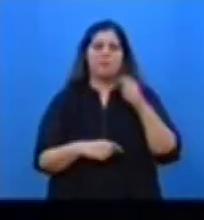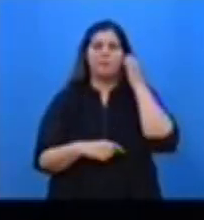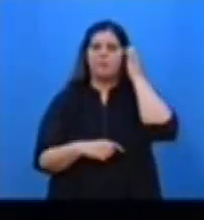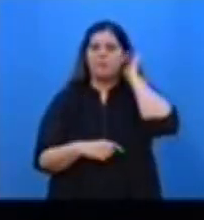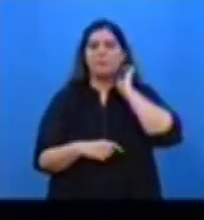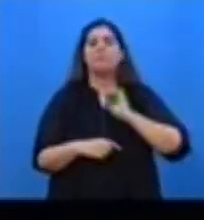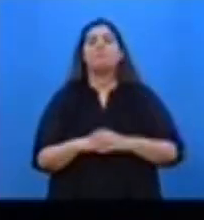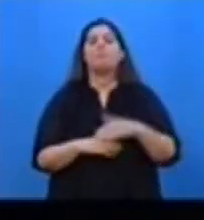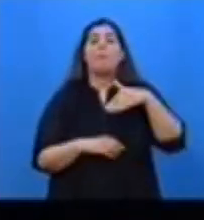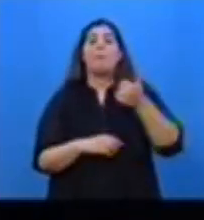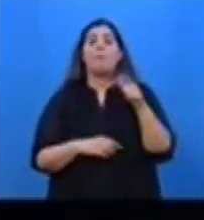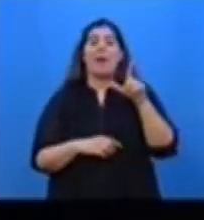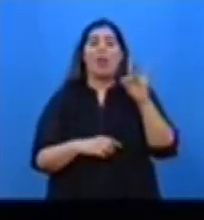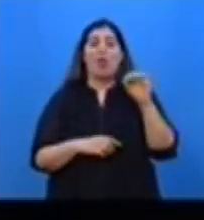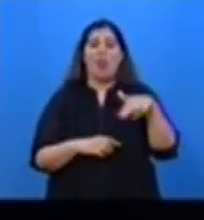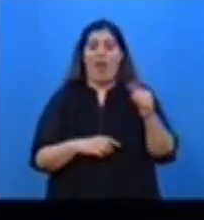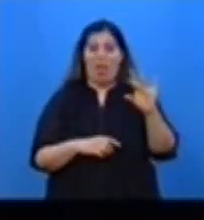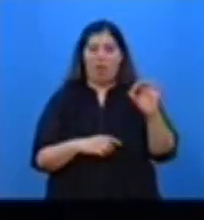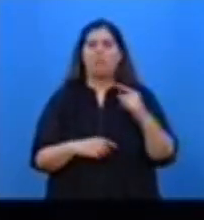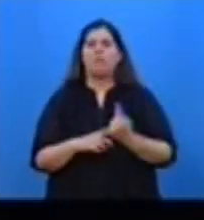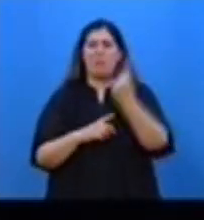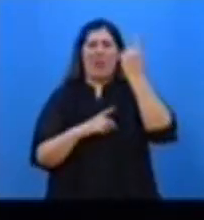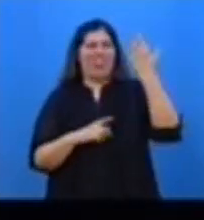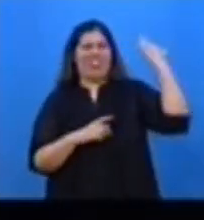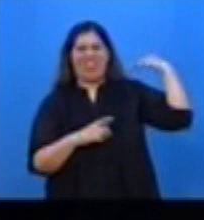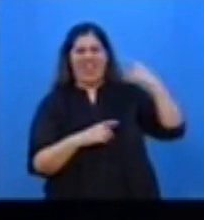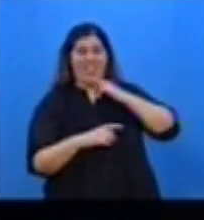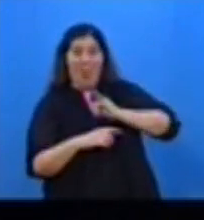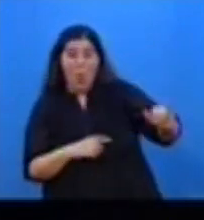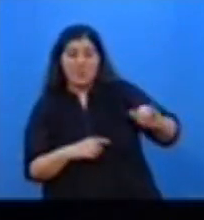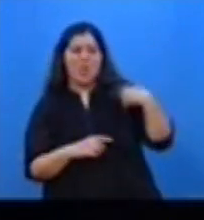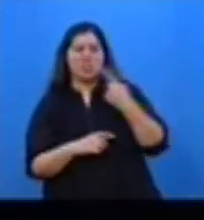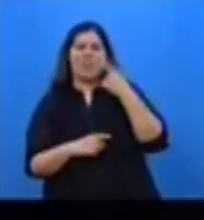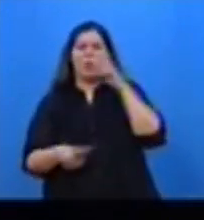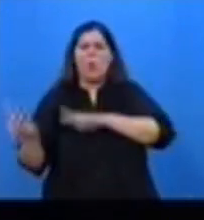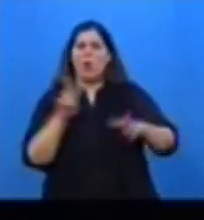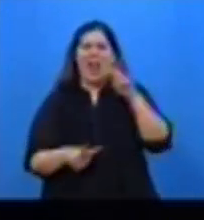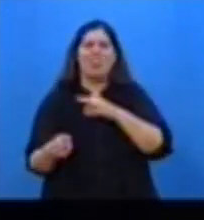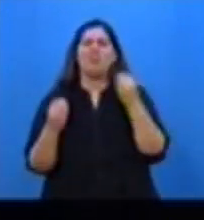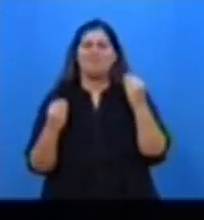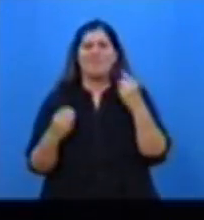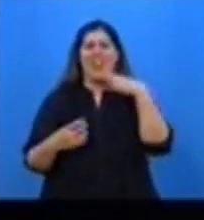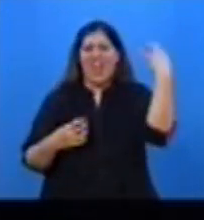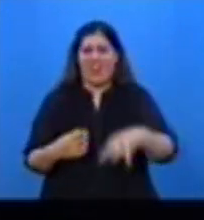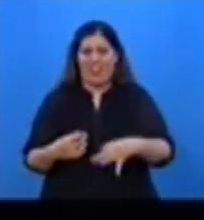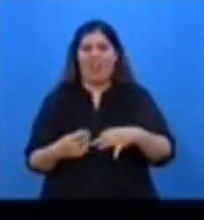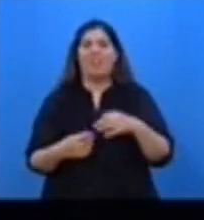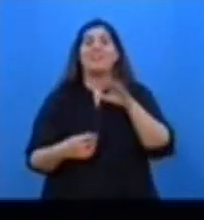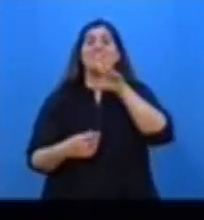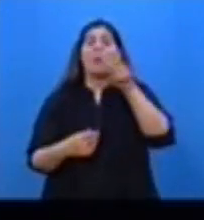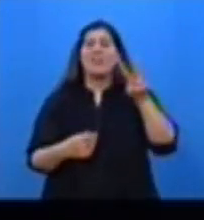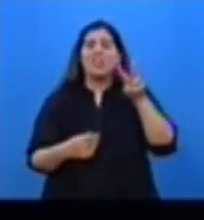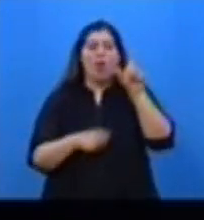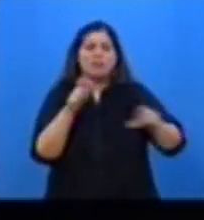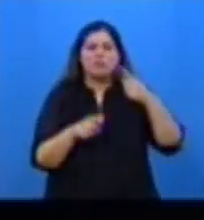maldonado desde el primer día ante la denuncia dijimos que íbamos a ir por la verdad y 52 peritos en